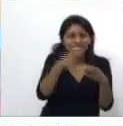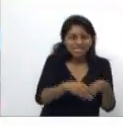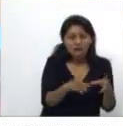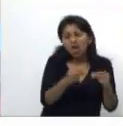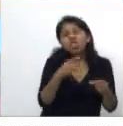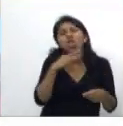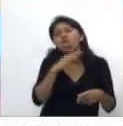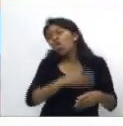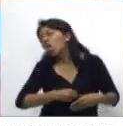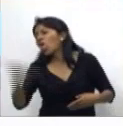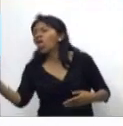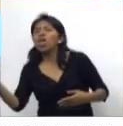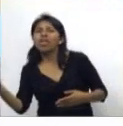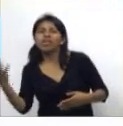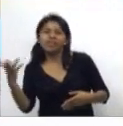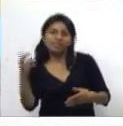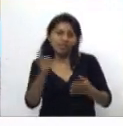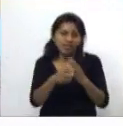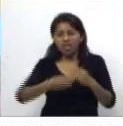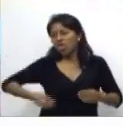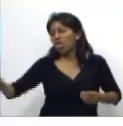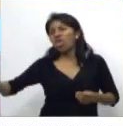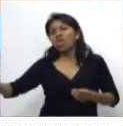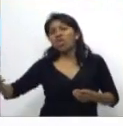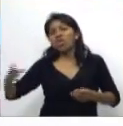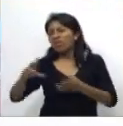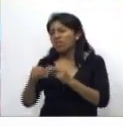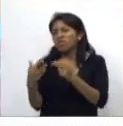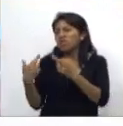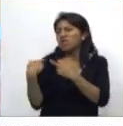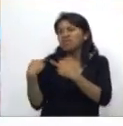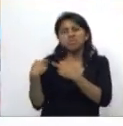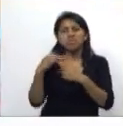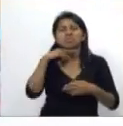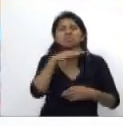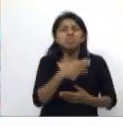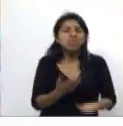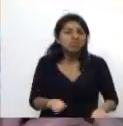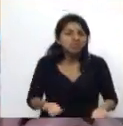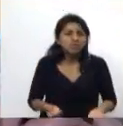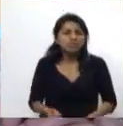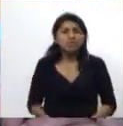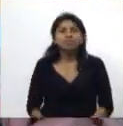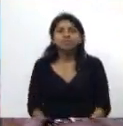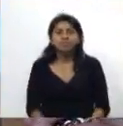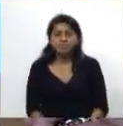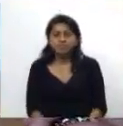te sirven en botellas de plástico que tú lo botas y no te haces responsable de la basura, por ejemplo, ¿no?